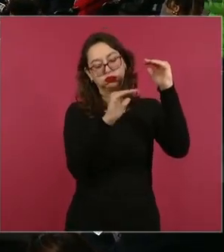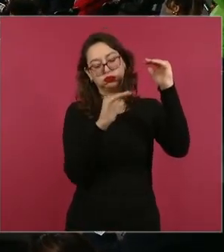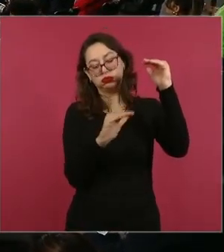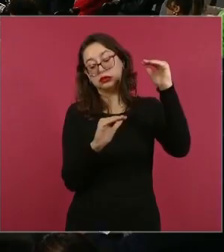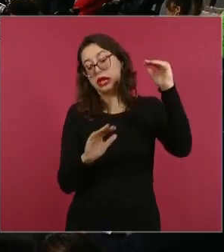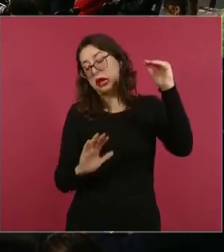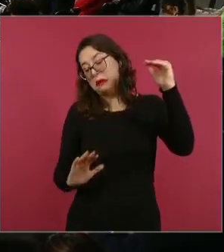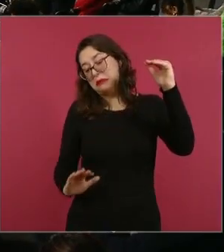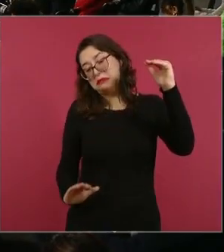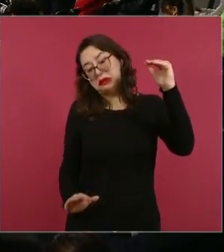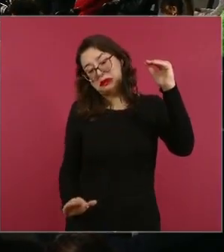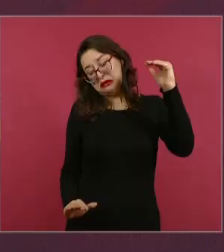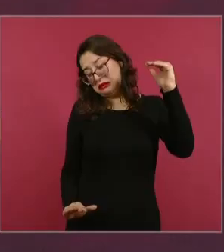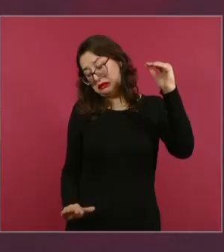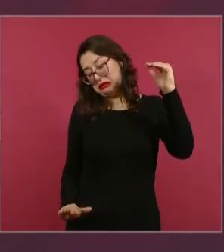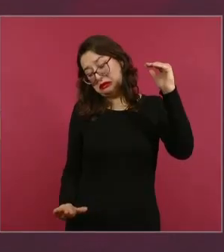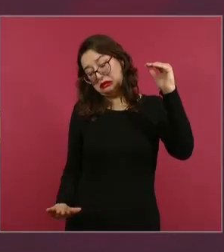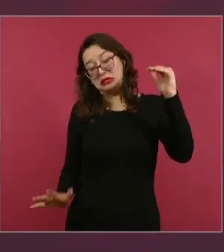arios